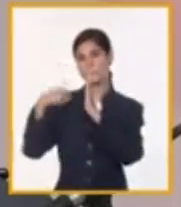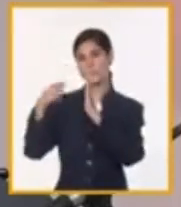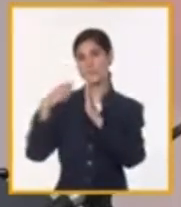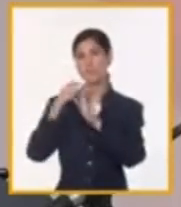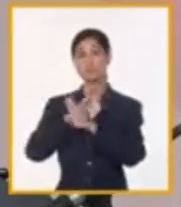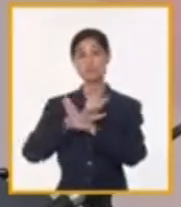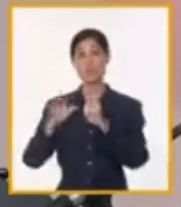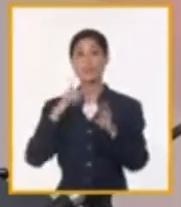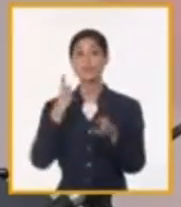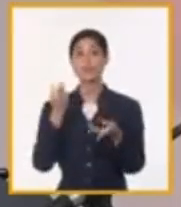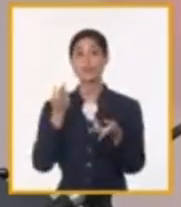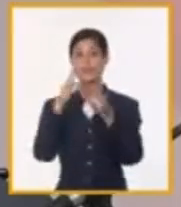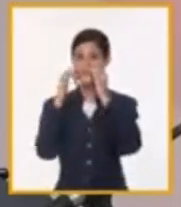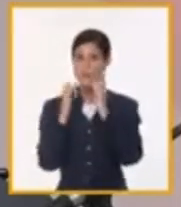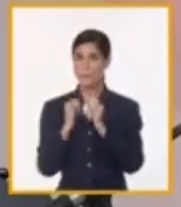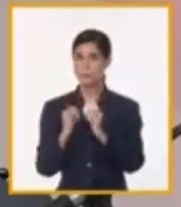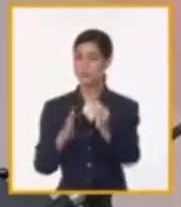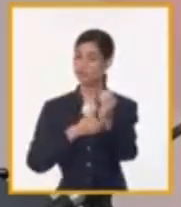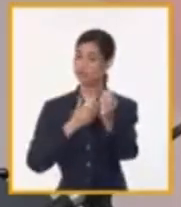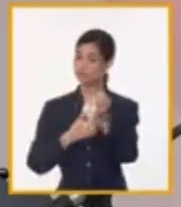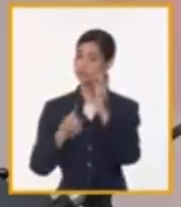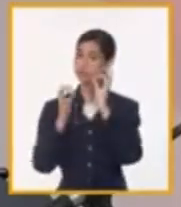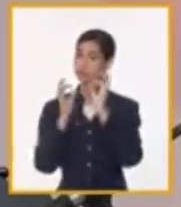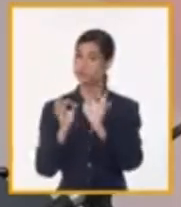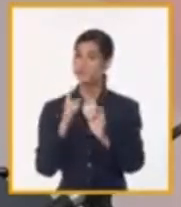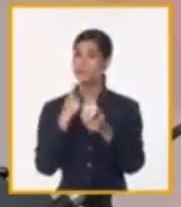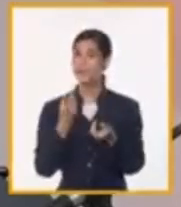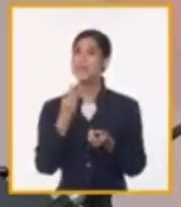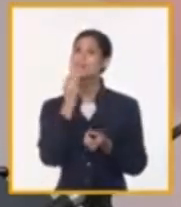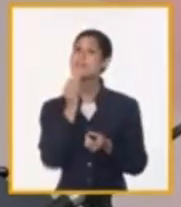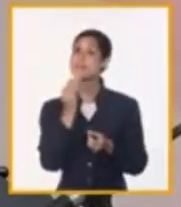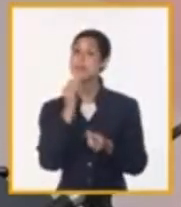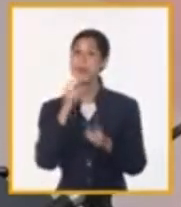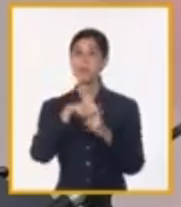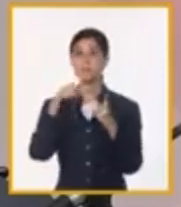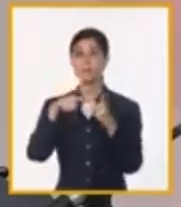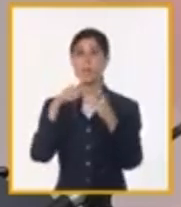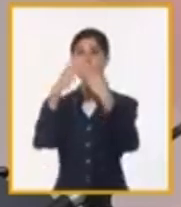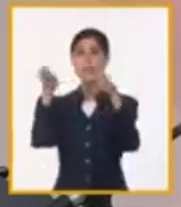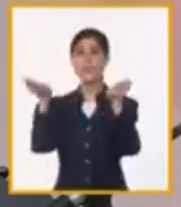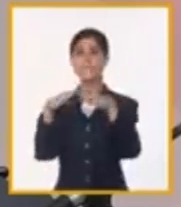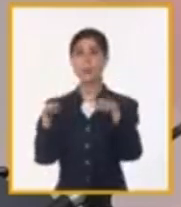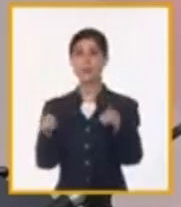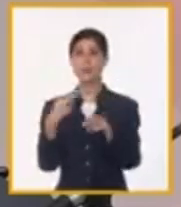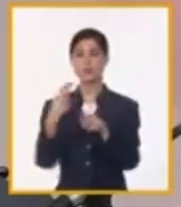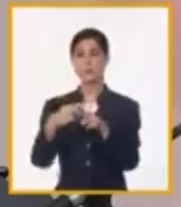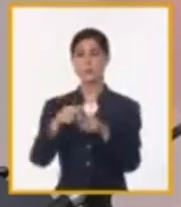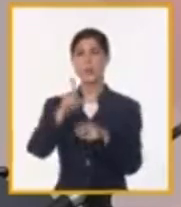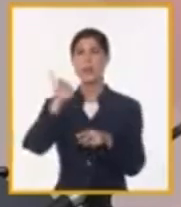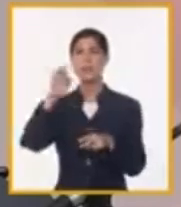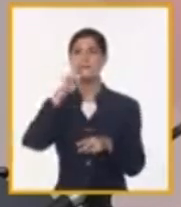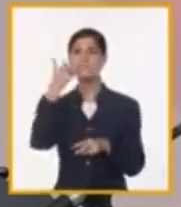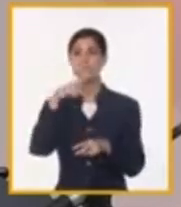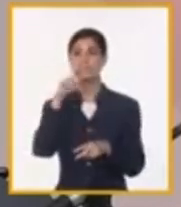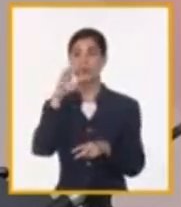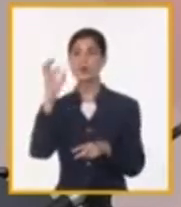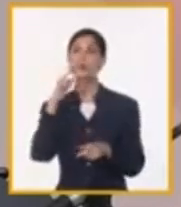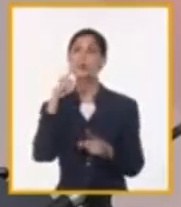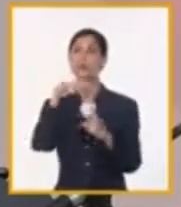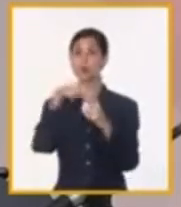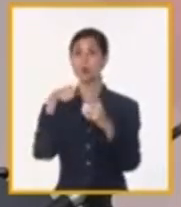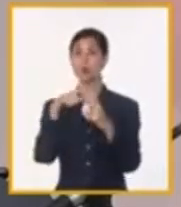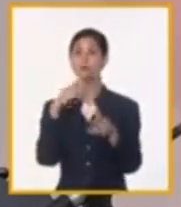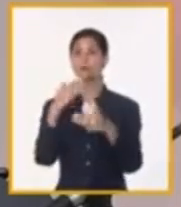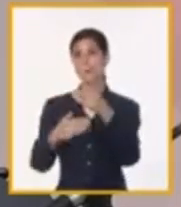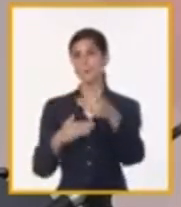reciente que ha sucedido entre Israel y el Líbano es la versión eh Lo aclaro por algunos términos que se usan